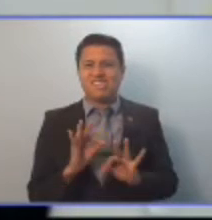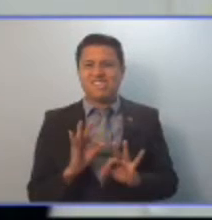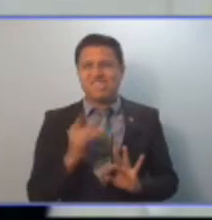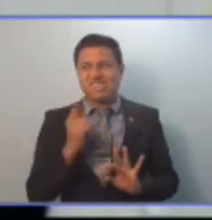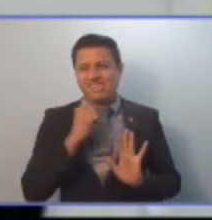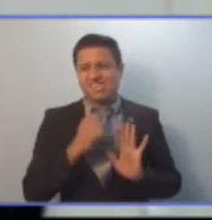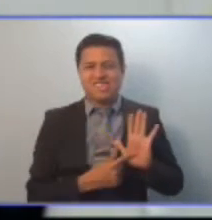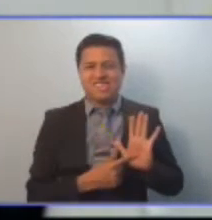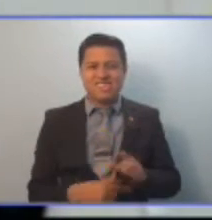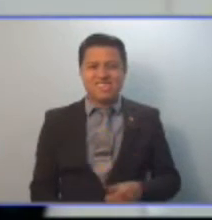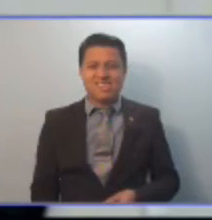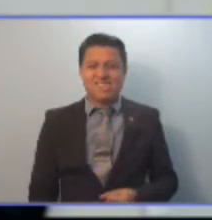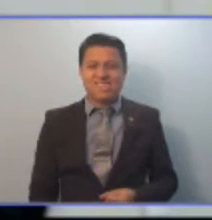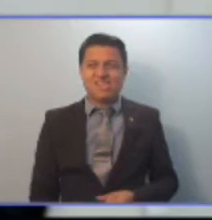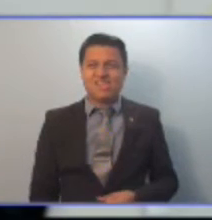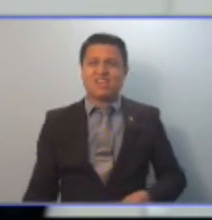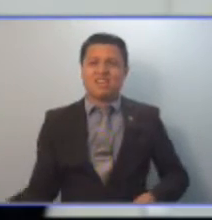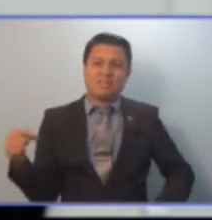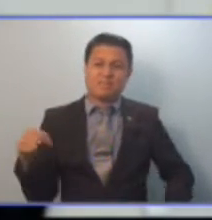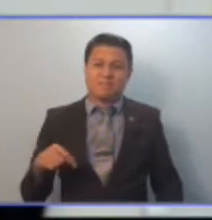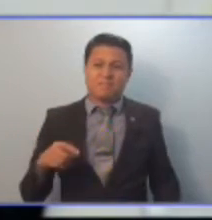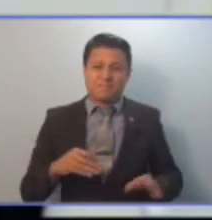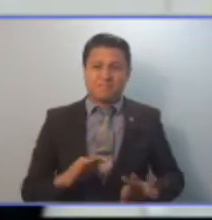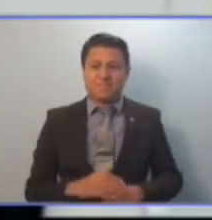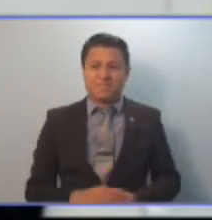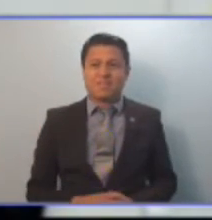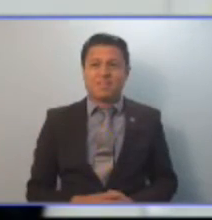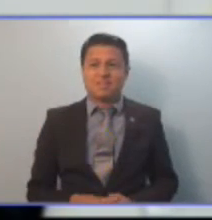Vuelvo a remitirme a estos orígenes.